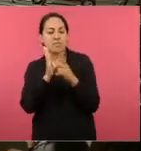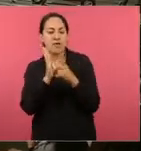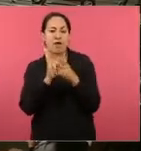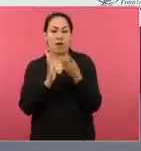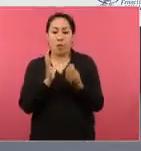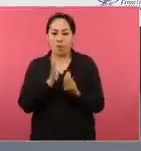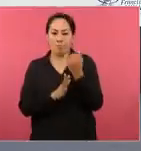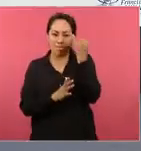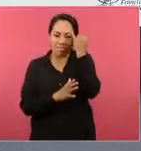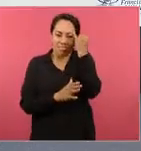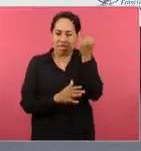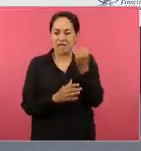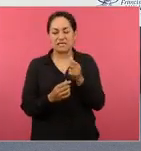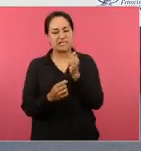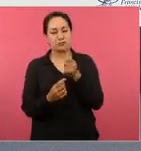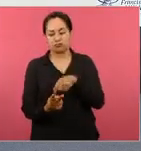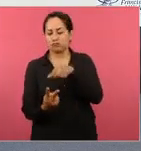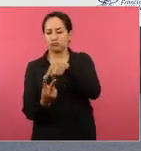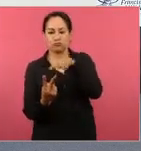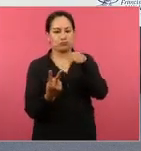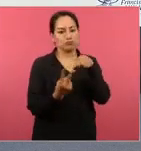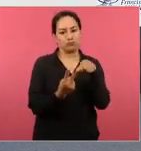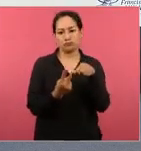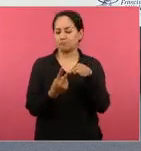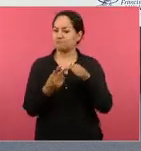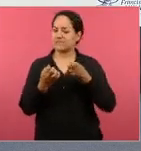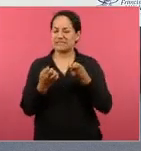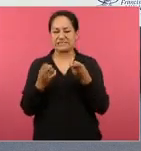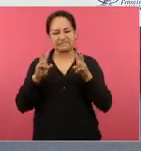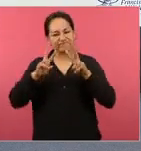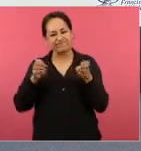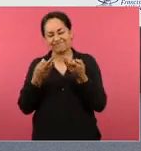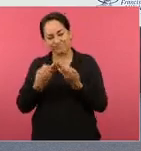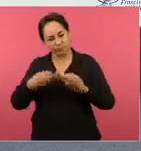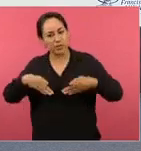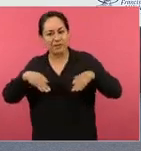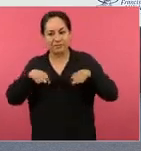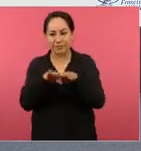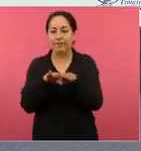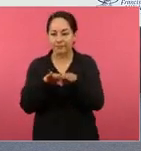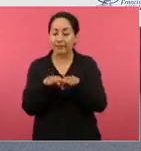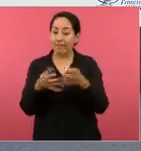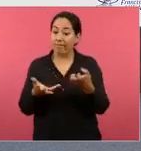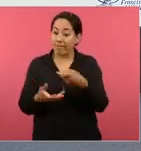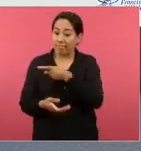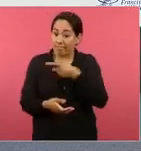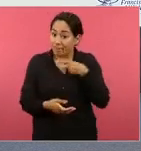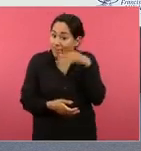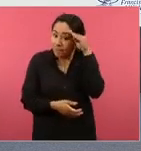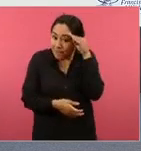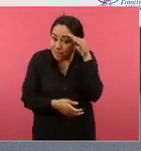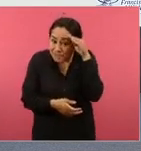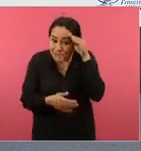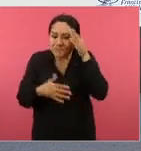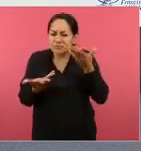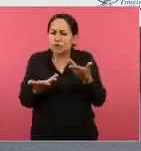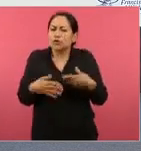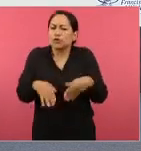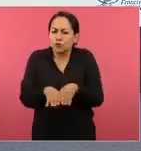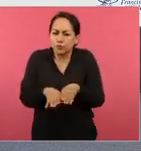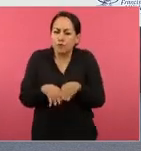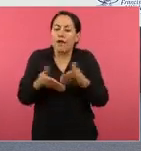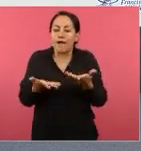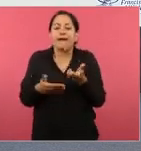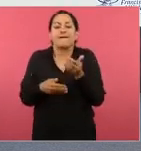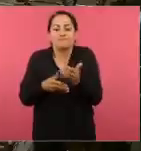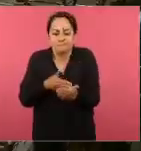resolver esos dos grandes temas que habría que checar cómo andamos en ambos. Y allá habría